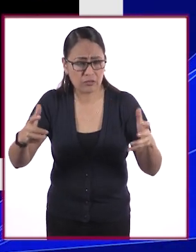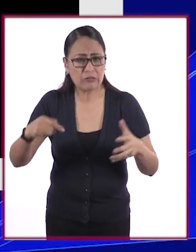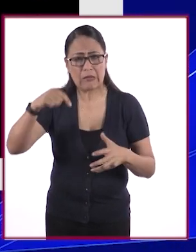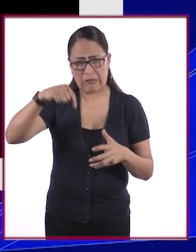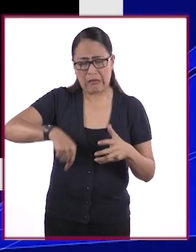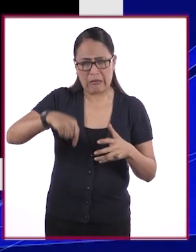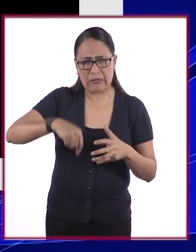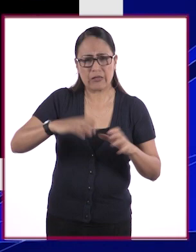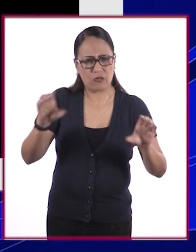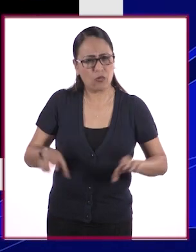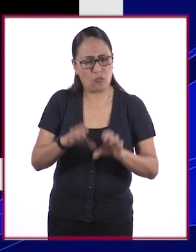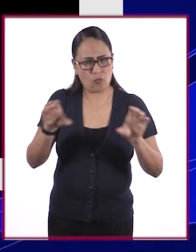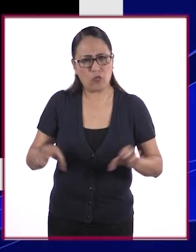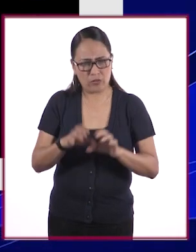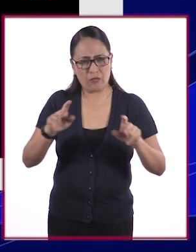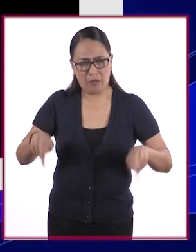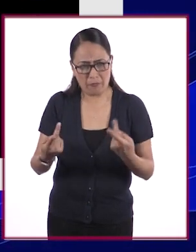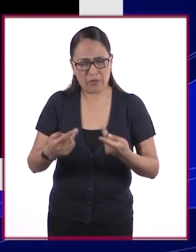por así decirlo, una